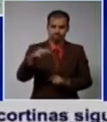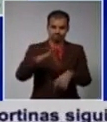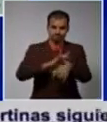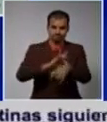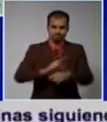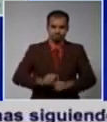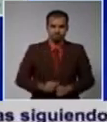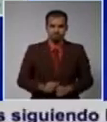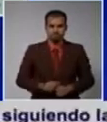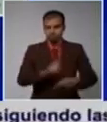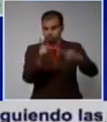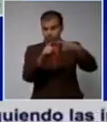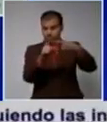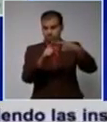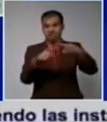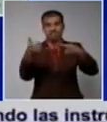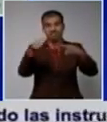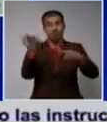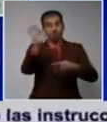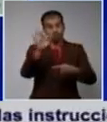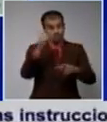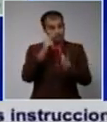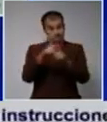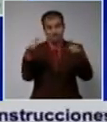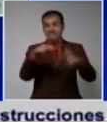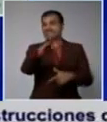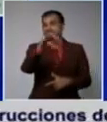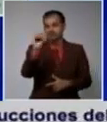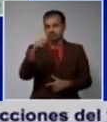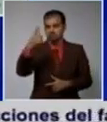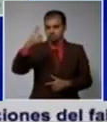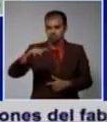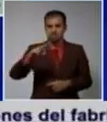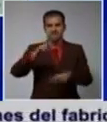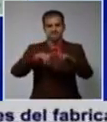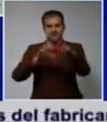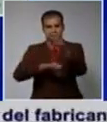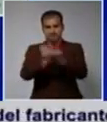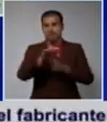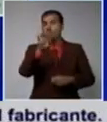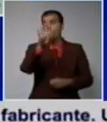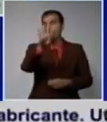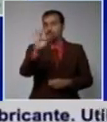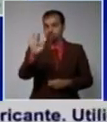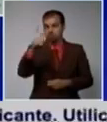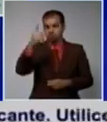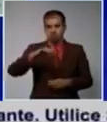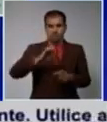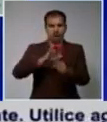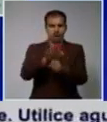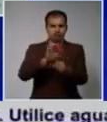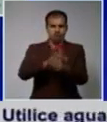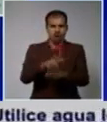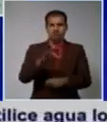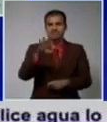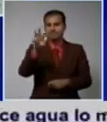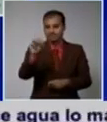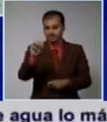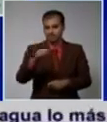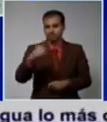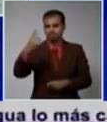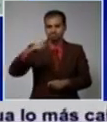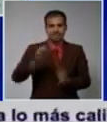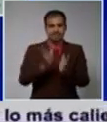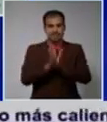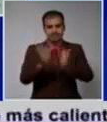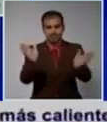número mayor 60, le sigue Habana del Este con 48, Arroyo Naranjo 30, San